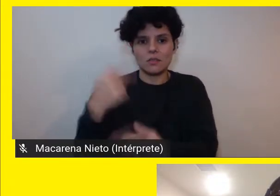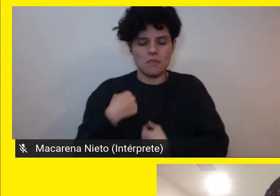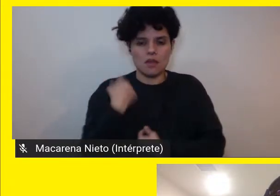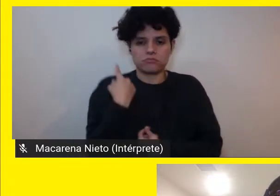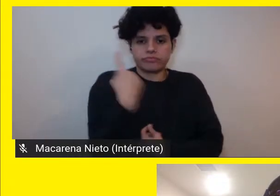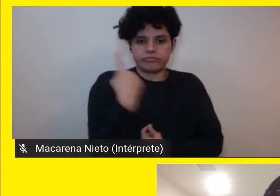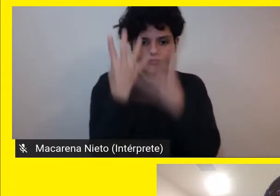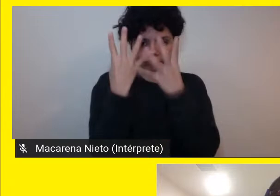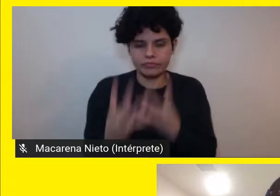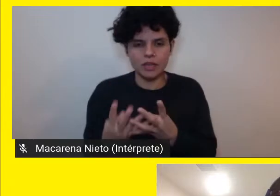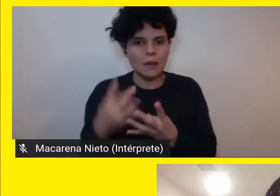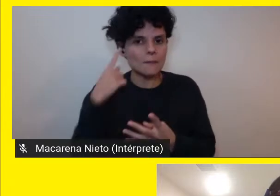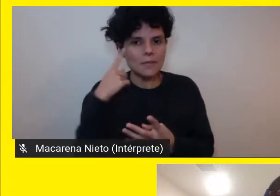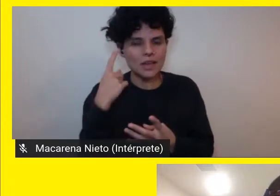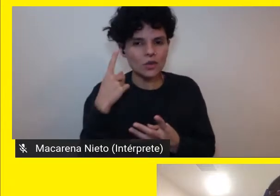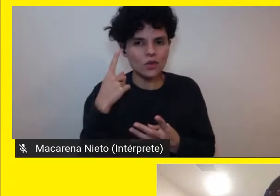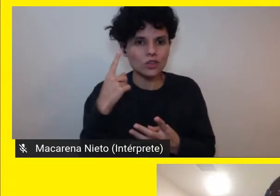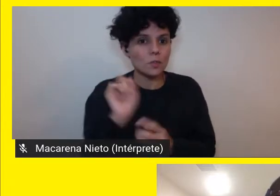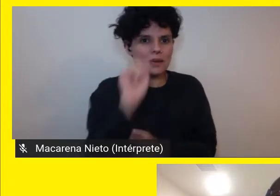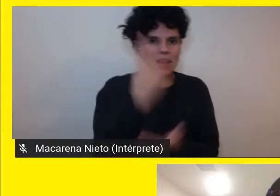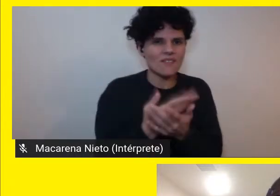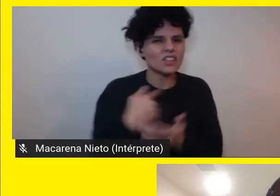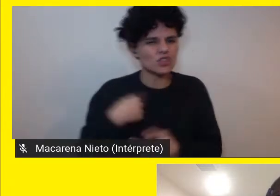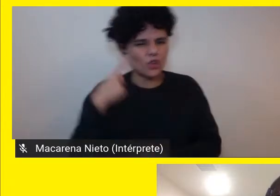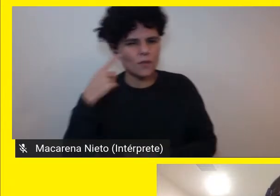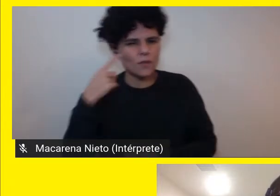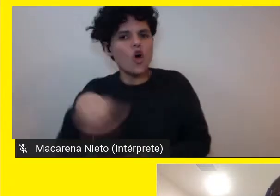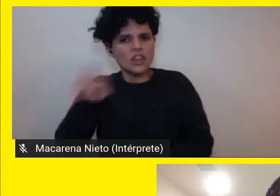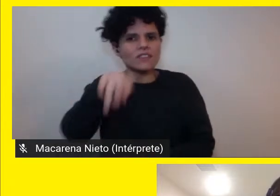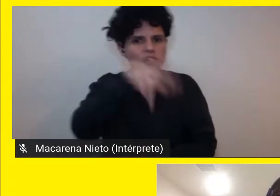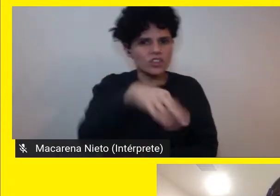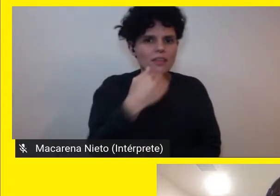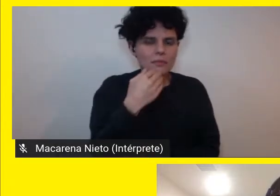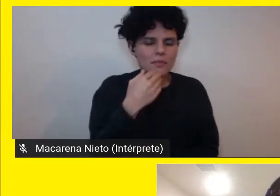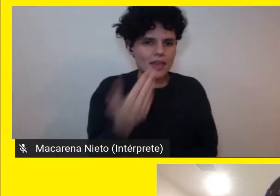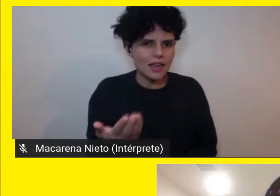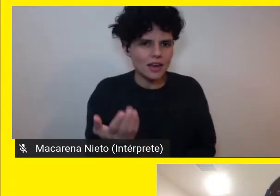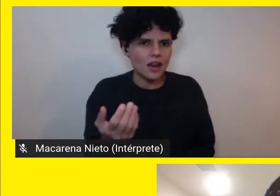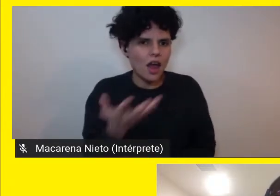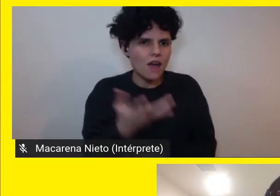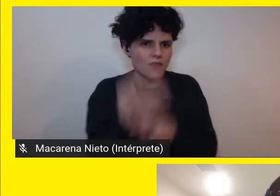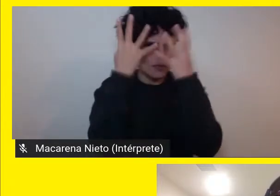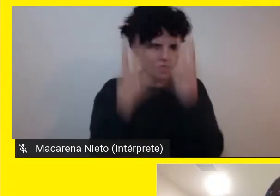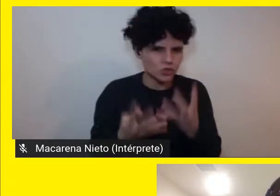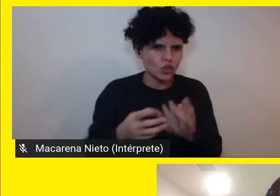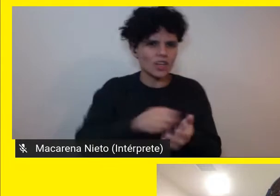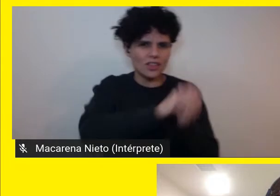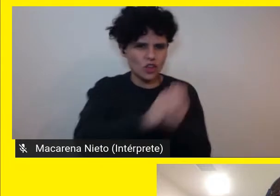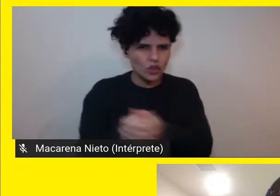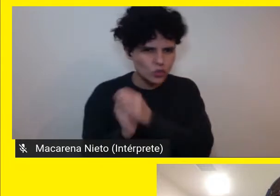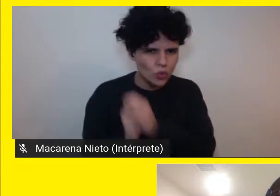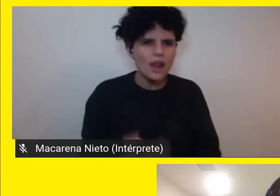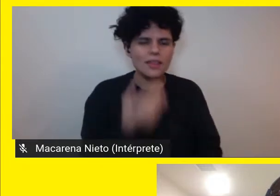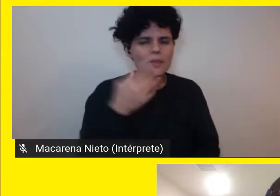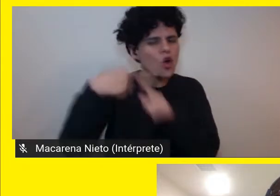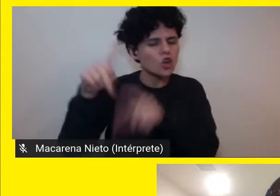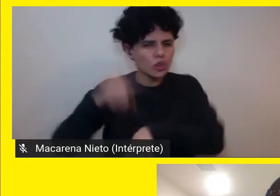una resistente y por lo tanto viví además otros momentos de prisión y otros momentos también de